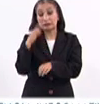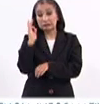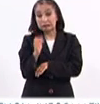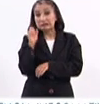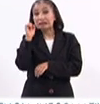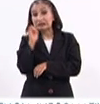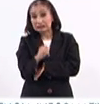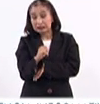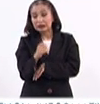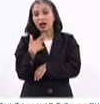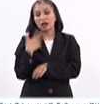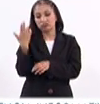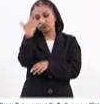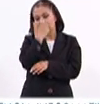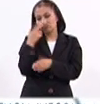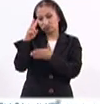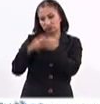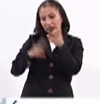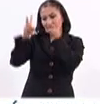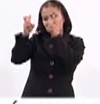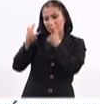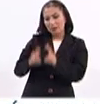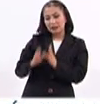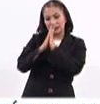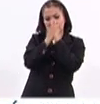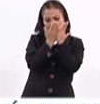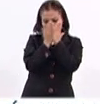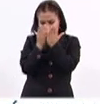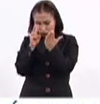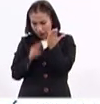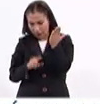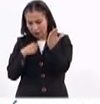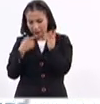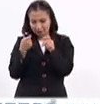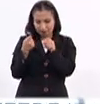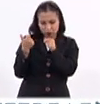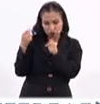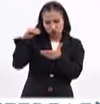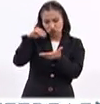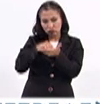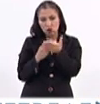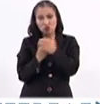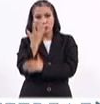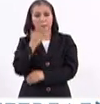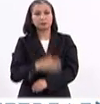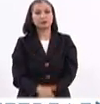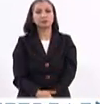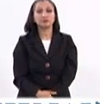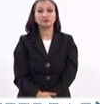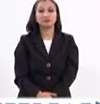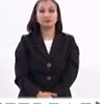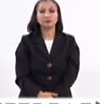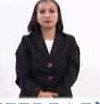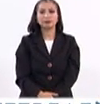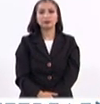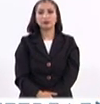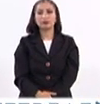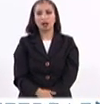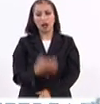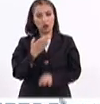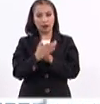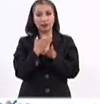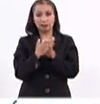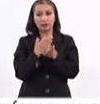aprobarse esta reforma, se revisarán los contenidos de los textos para ver si se requiere de alguna actualización. Estamos en